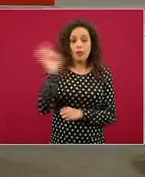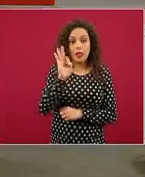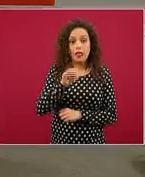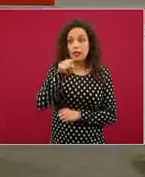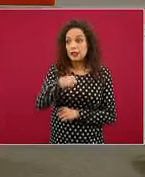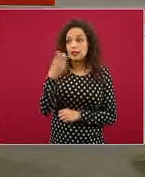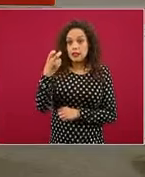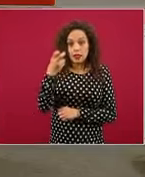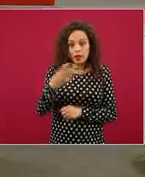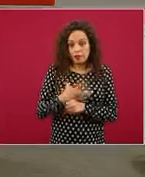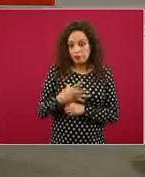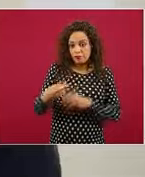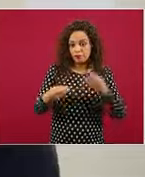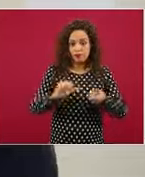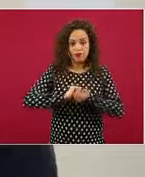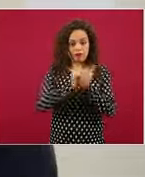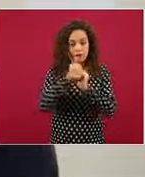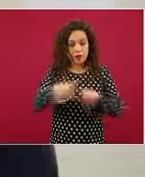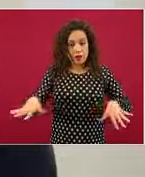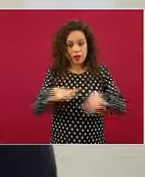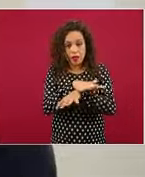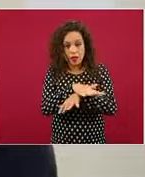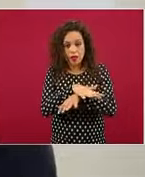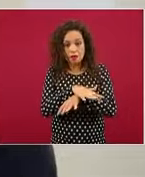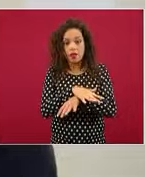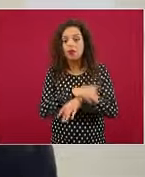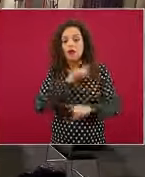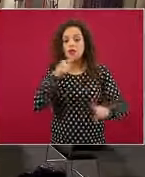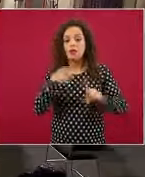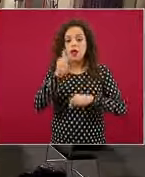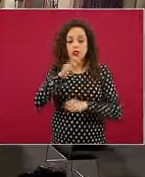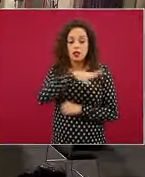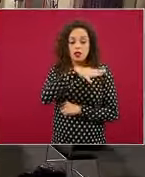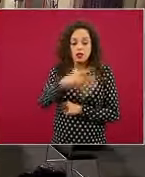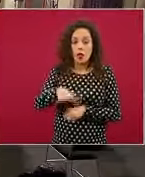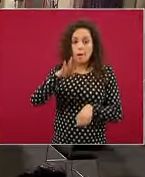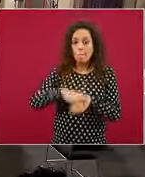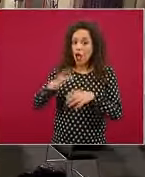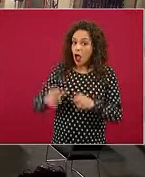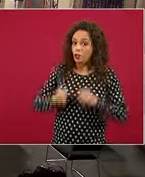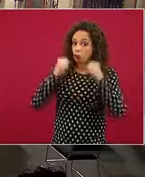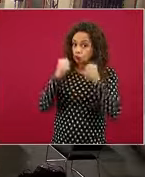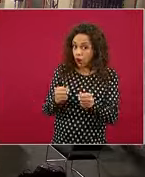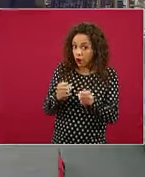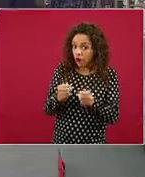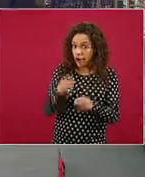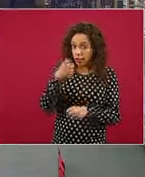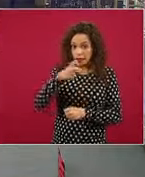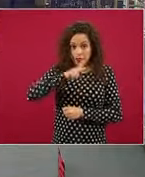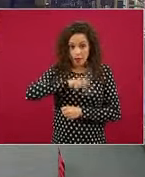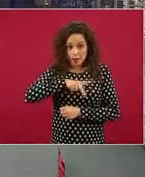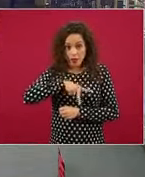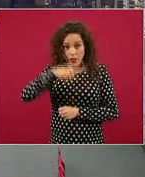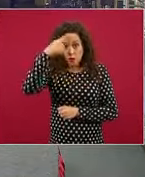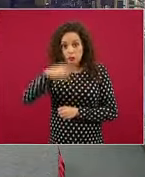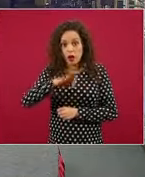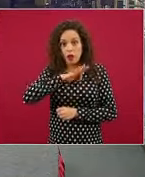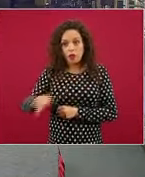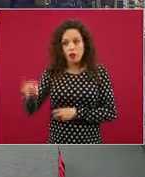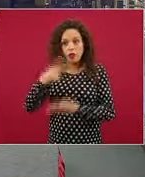estas mutaciones le confieren, digámoslo de manera general, una mayor agresividad al virus para producir